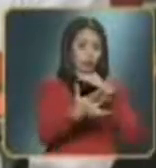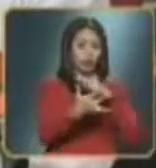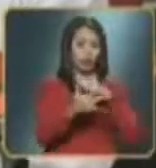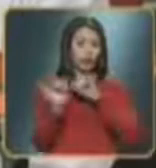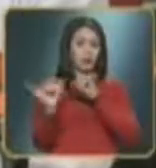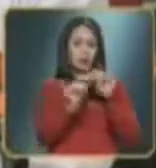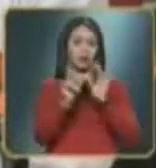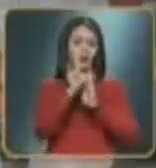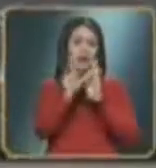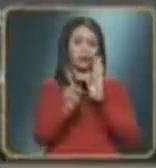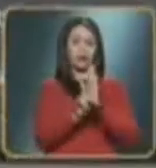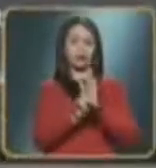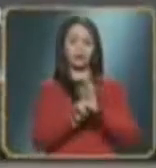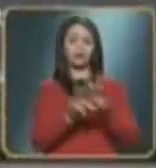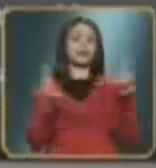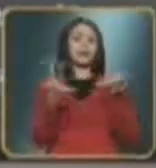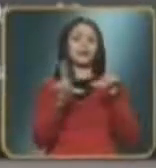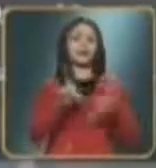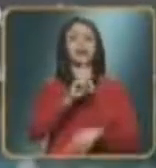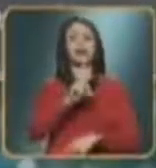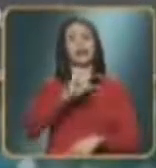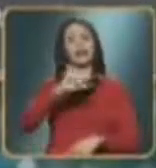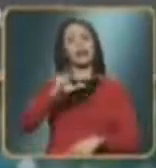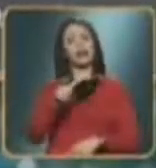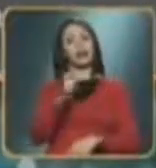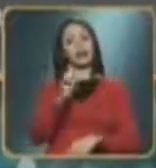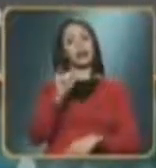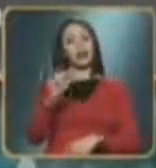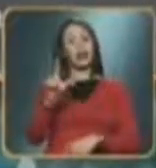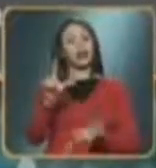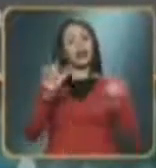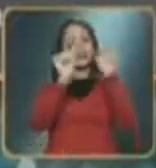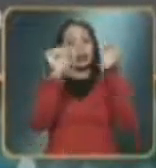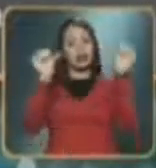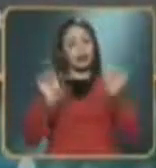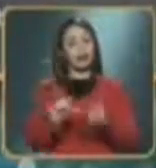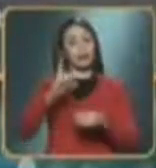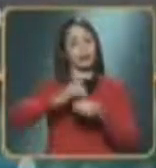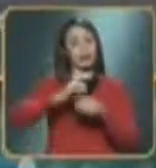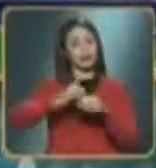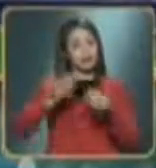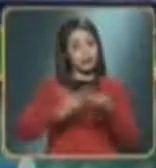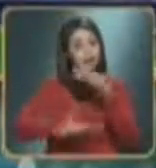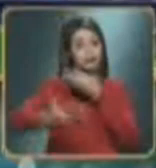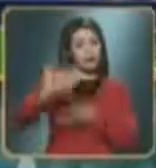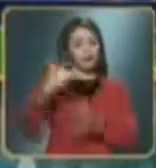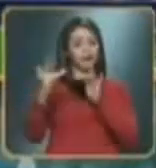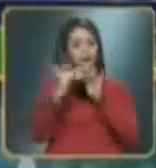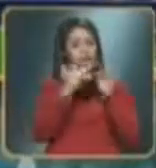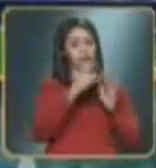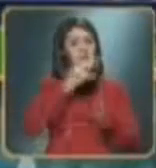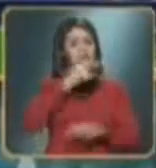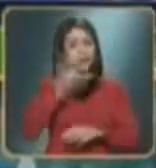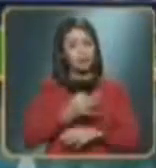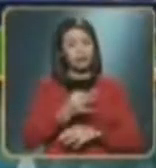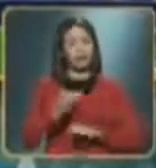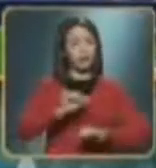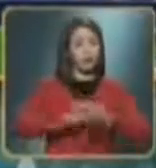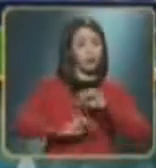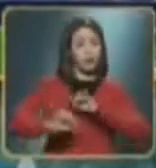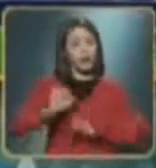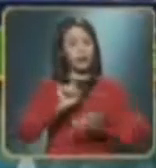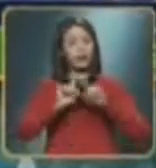televen tienen la misma programación la televisión digital abierta funciona con sistema Data permitirá interactividad en tiempo real y movilidad